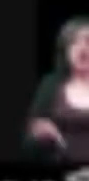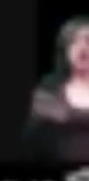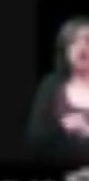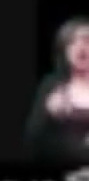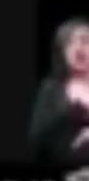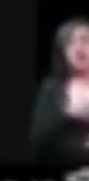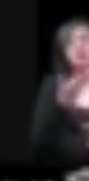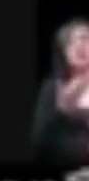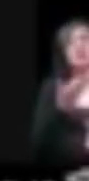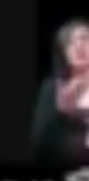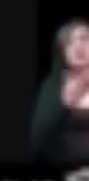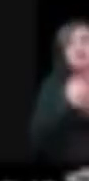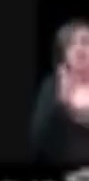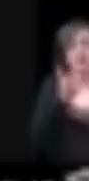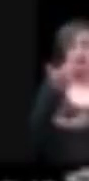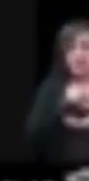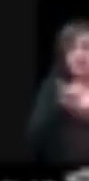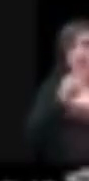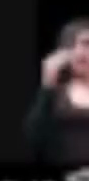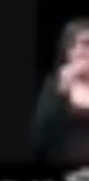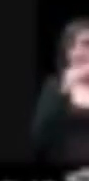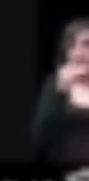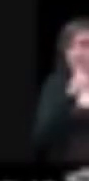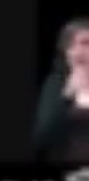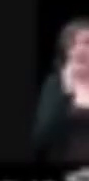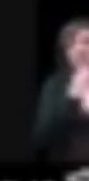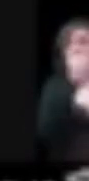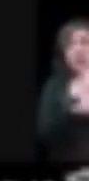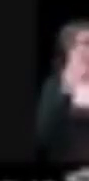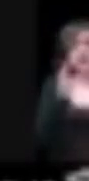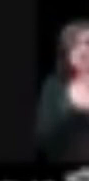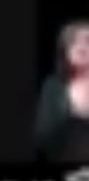acceso a créditos, entre otros, están garantizados.